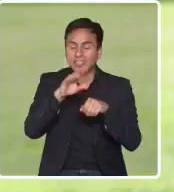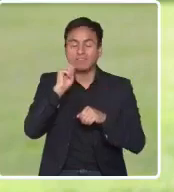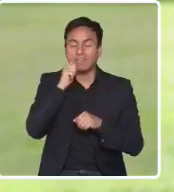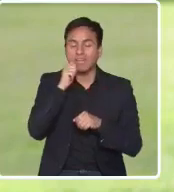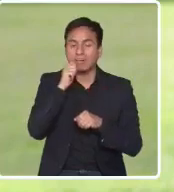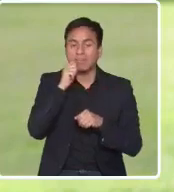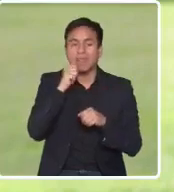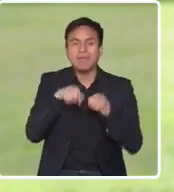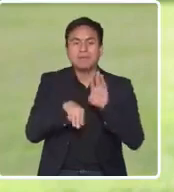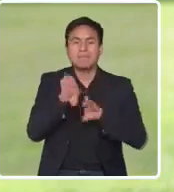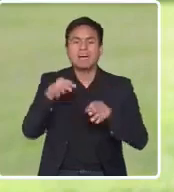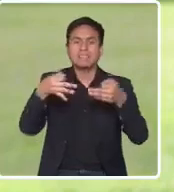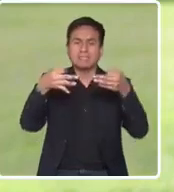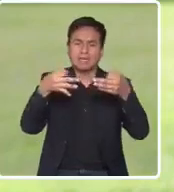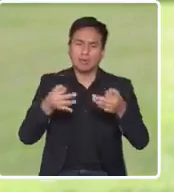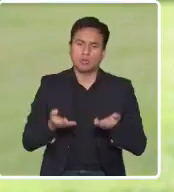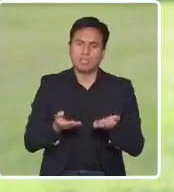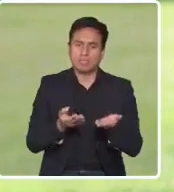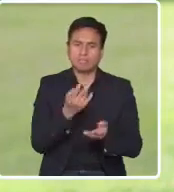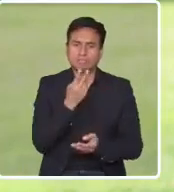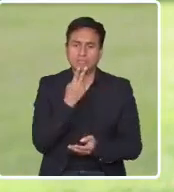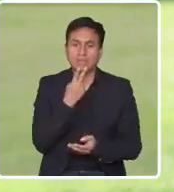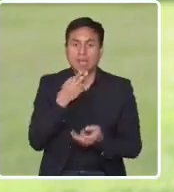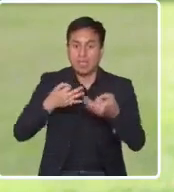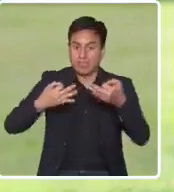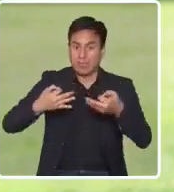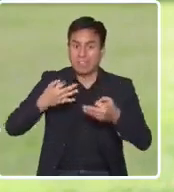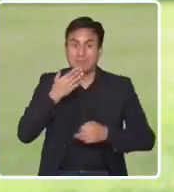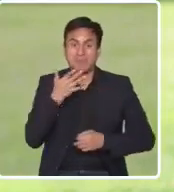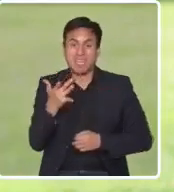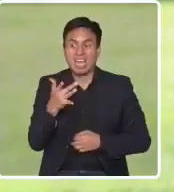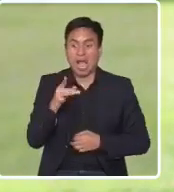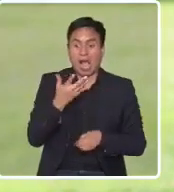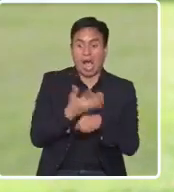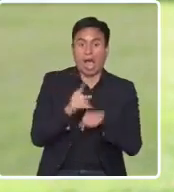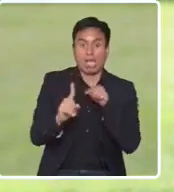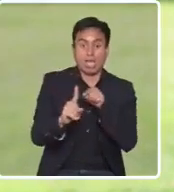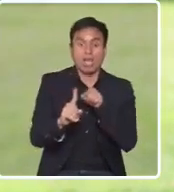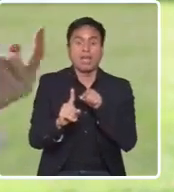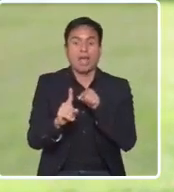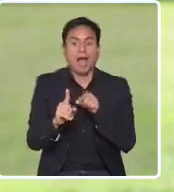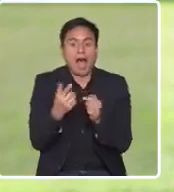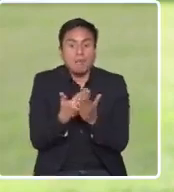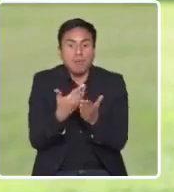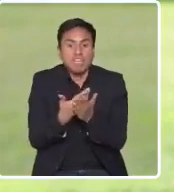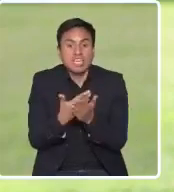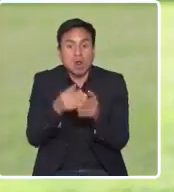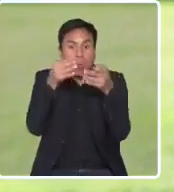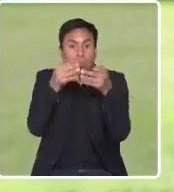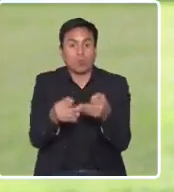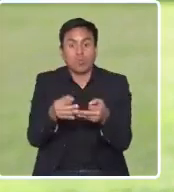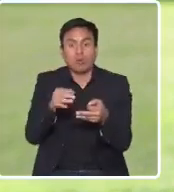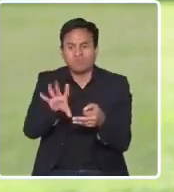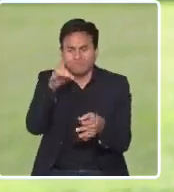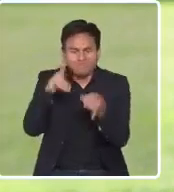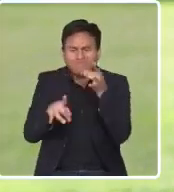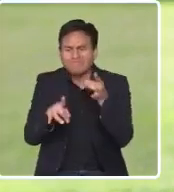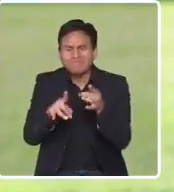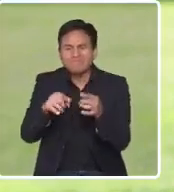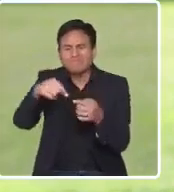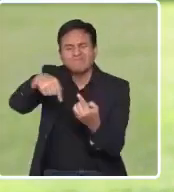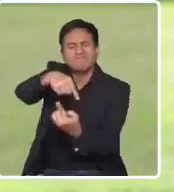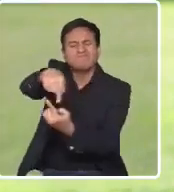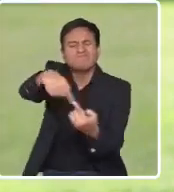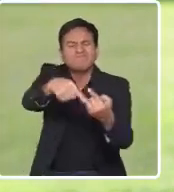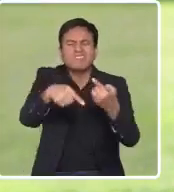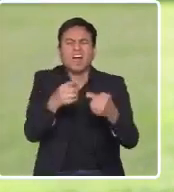que haya más seguridad y más efectividad, porque cuando encontramos eso queremos poder aprovechar de encontrar a todos los